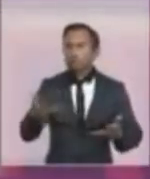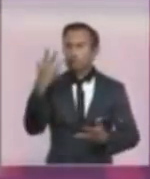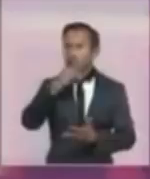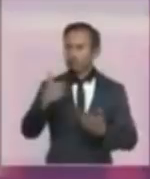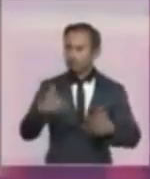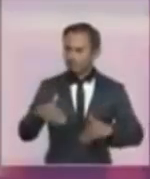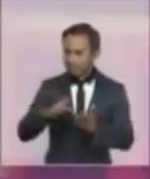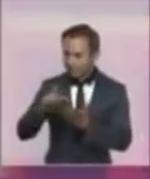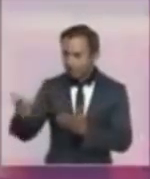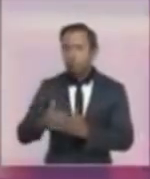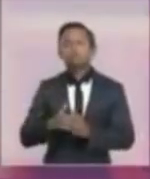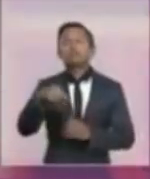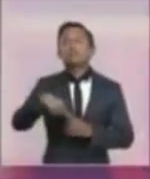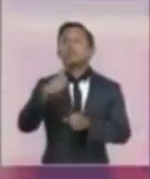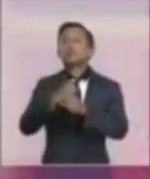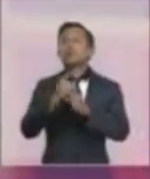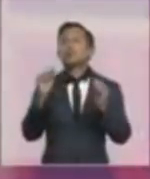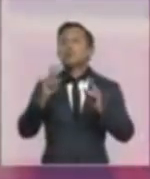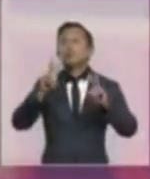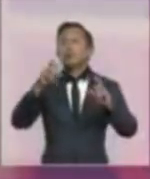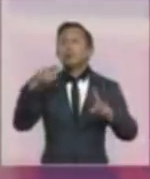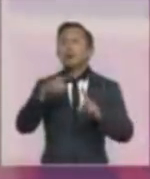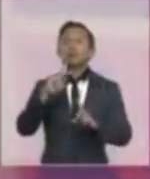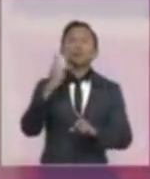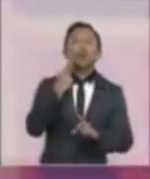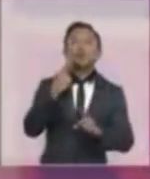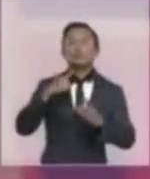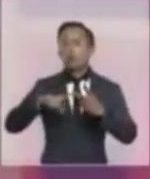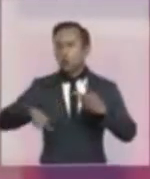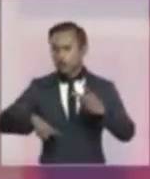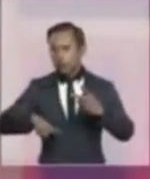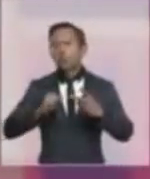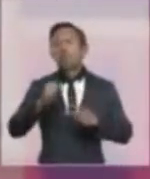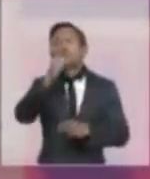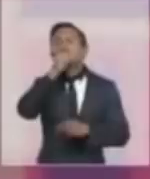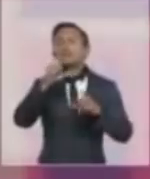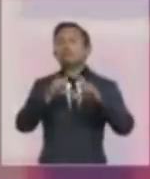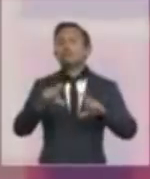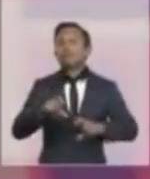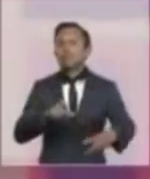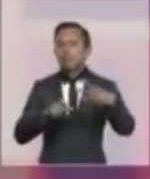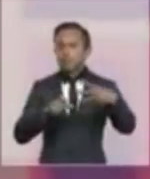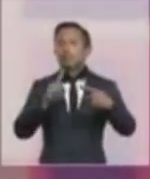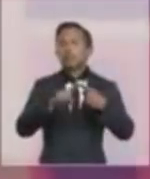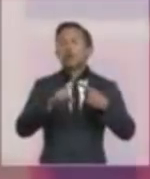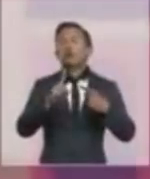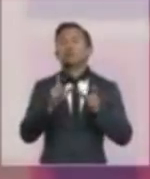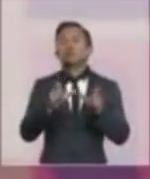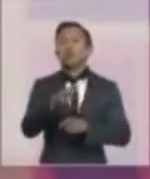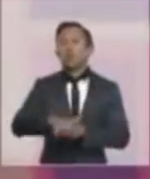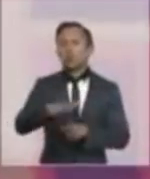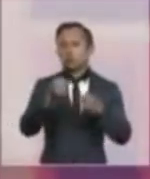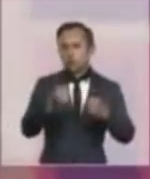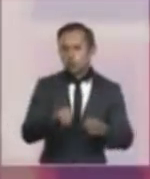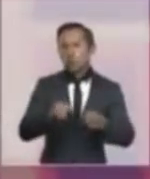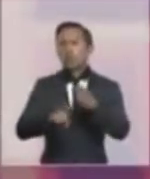este primer debate es política y gobierno y será abordado en tres bloques. Primero, seguridad pública y violencia.